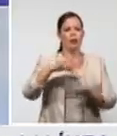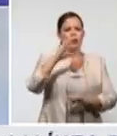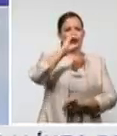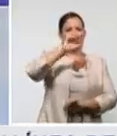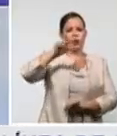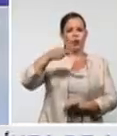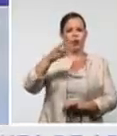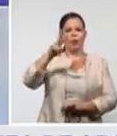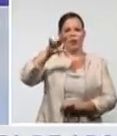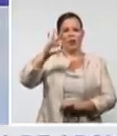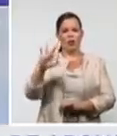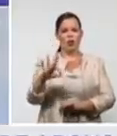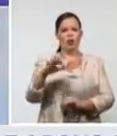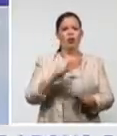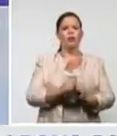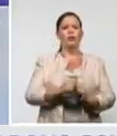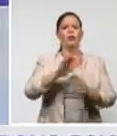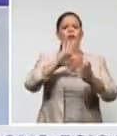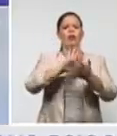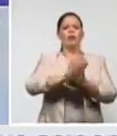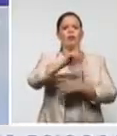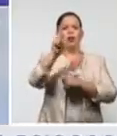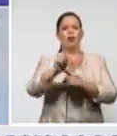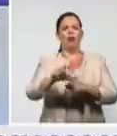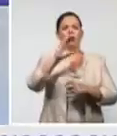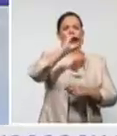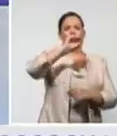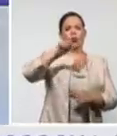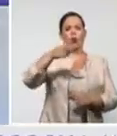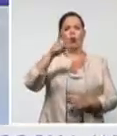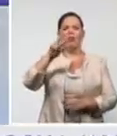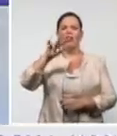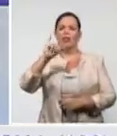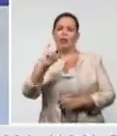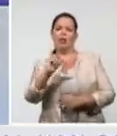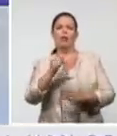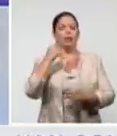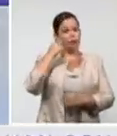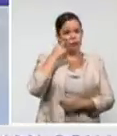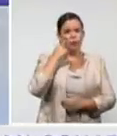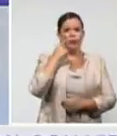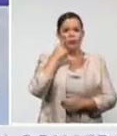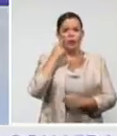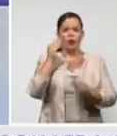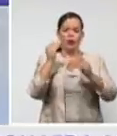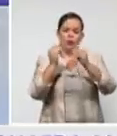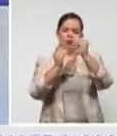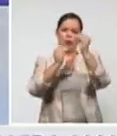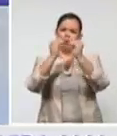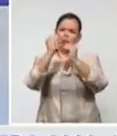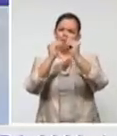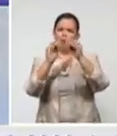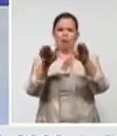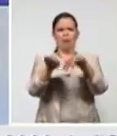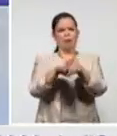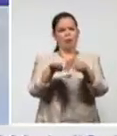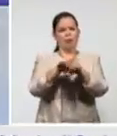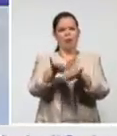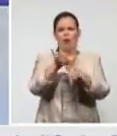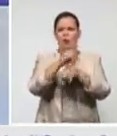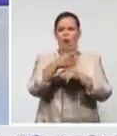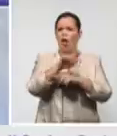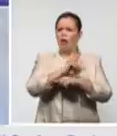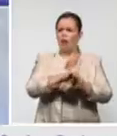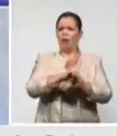y Mayabeque con 0,26 tienen tasas similares a las del día de ayer. Y